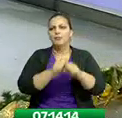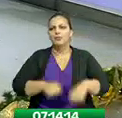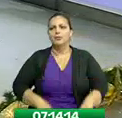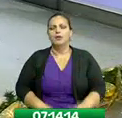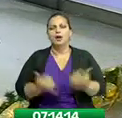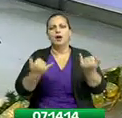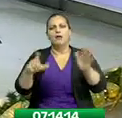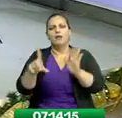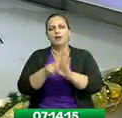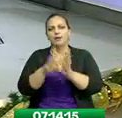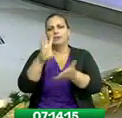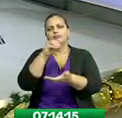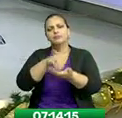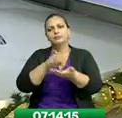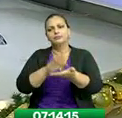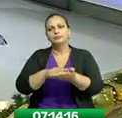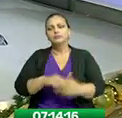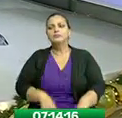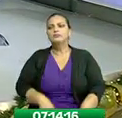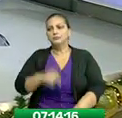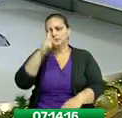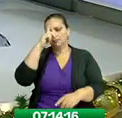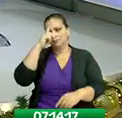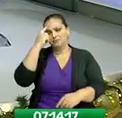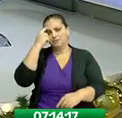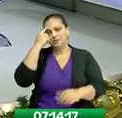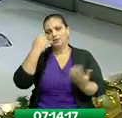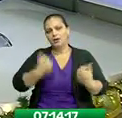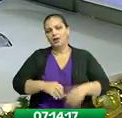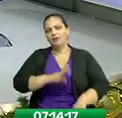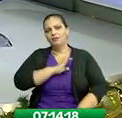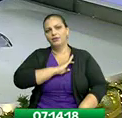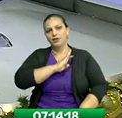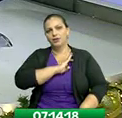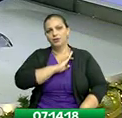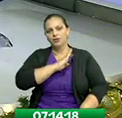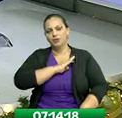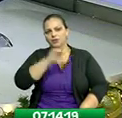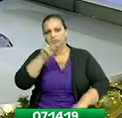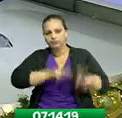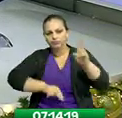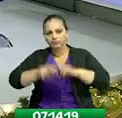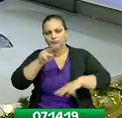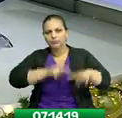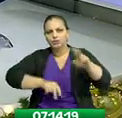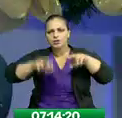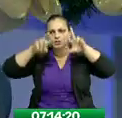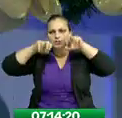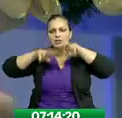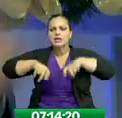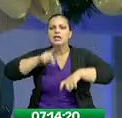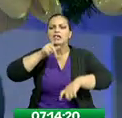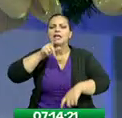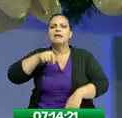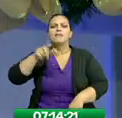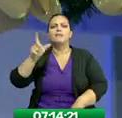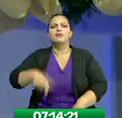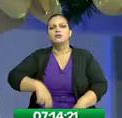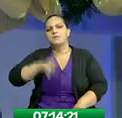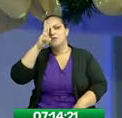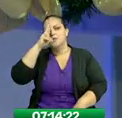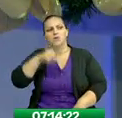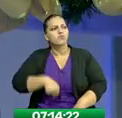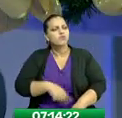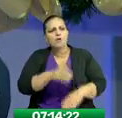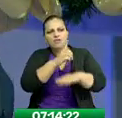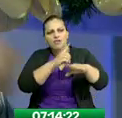metodologías necesarias para que haya un responsable y un proceso de trabajo. Después de esos 2 años, si las empresas y el sector público no lo han